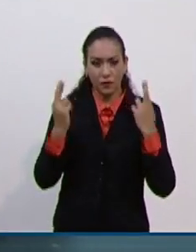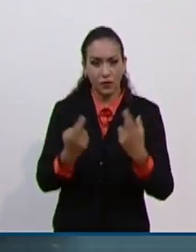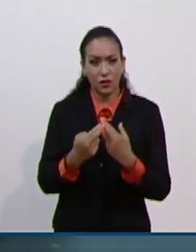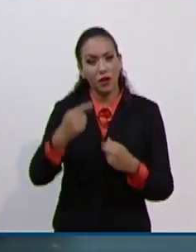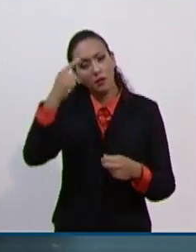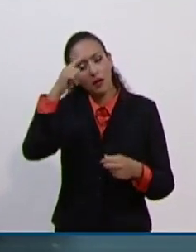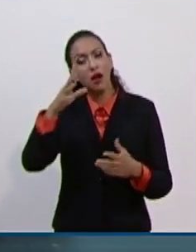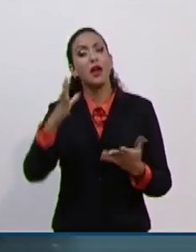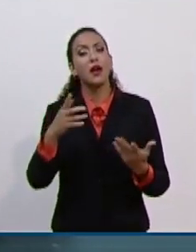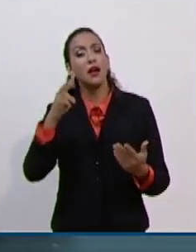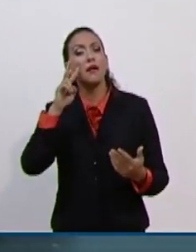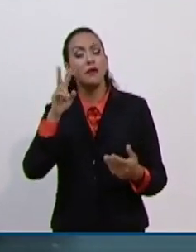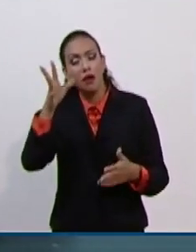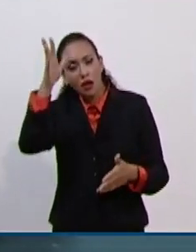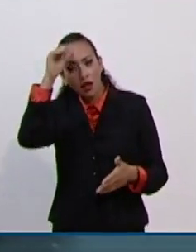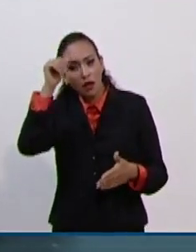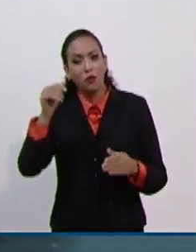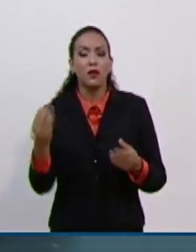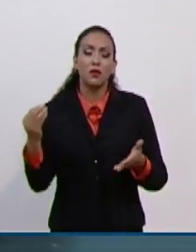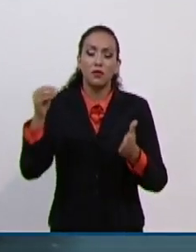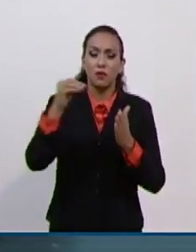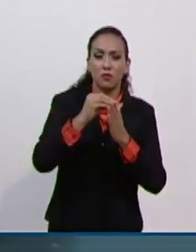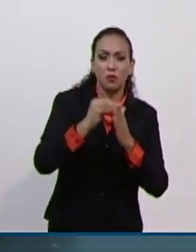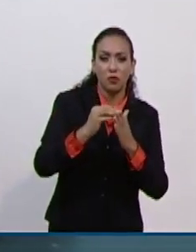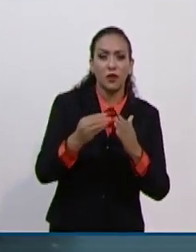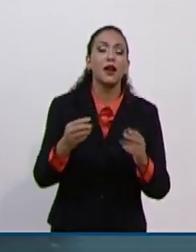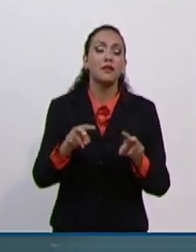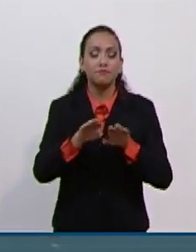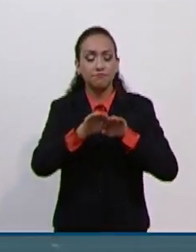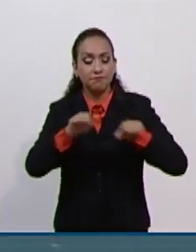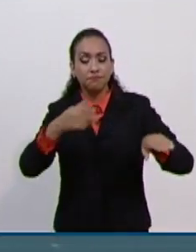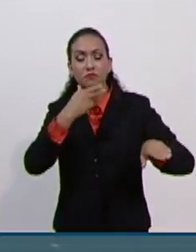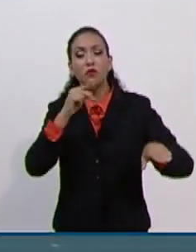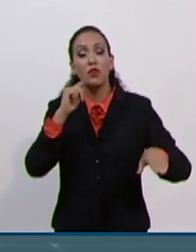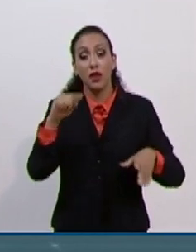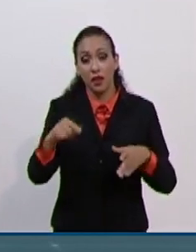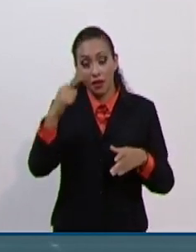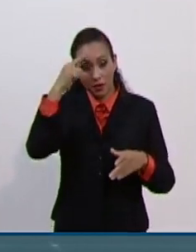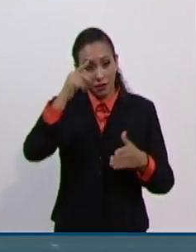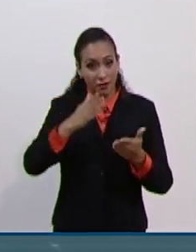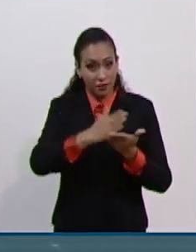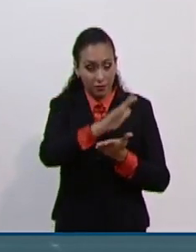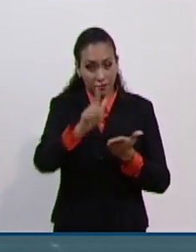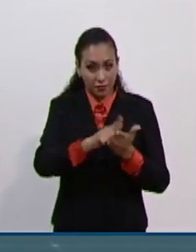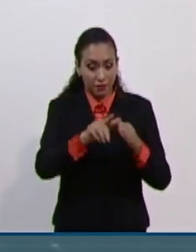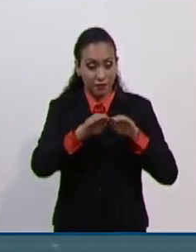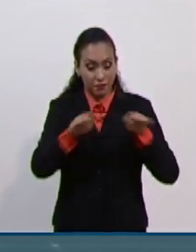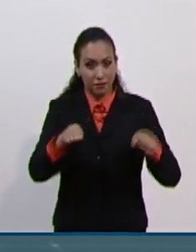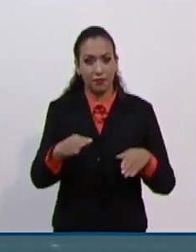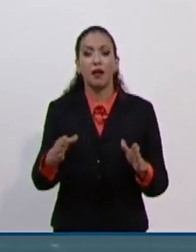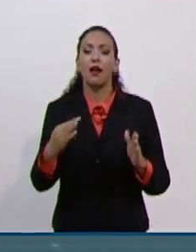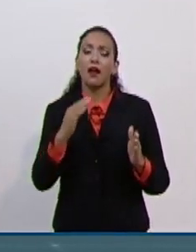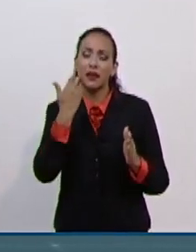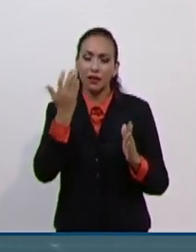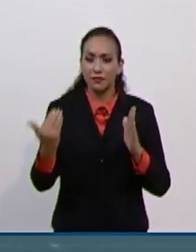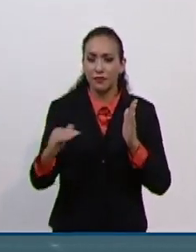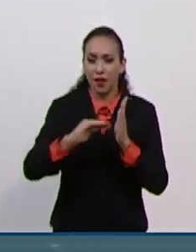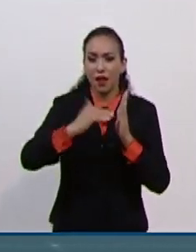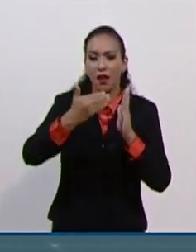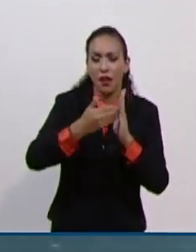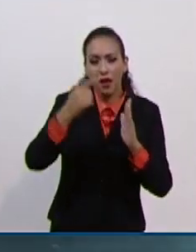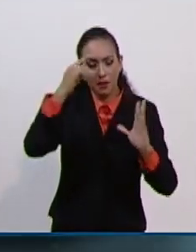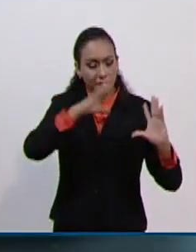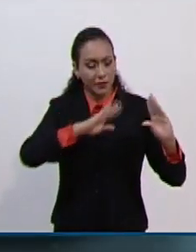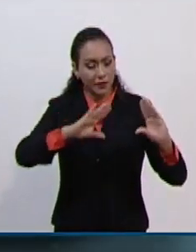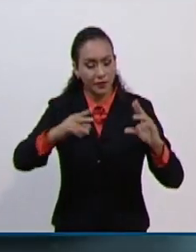para introducir la perspectiva de género en los órganos de impartición de justicia en México, para establecer estrategias formativas y de